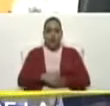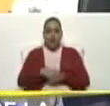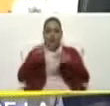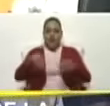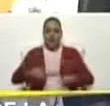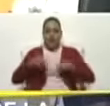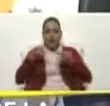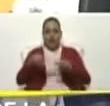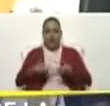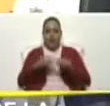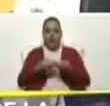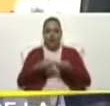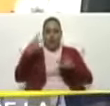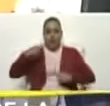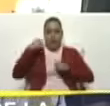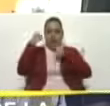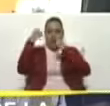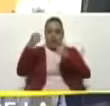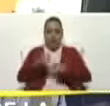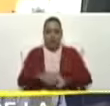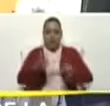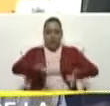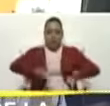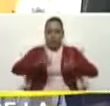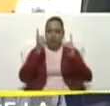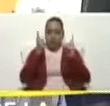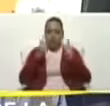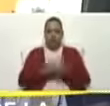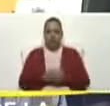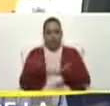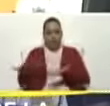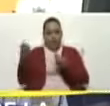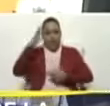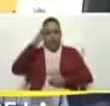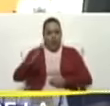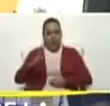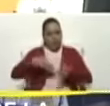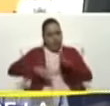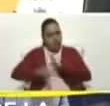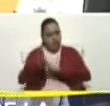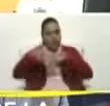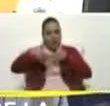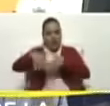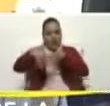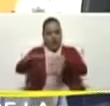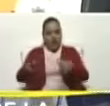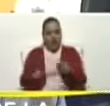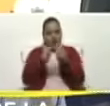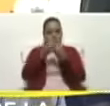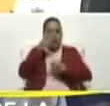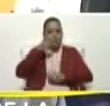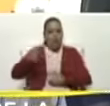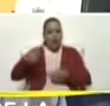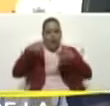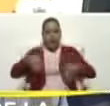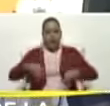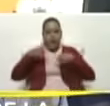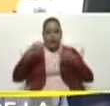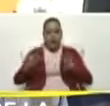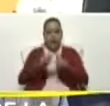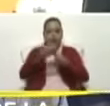siempre vence. Autorizado, almirante, vamos al desfile con el pueblo, siempre con el